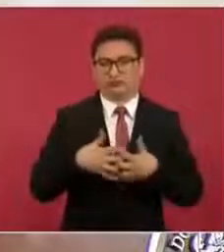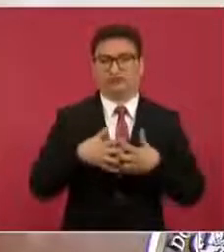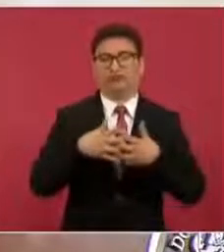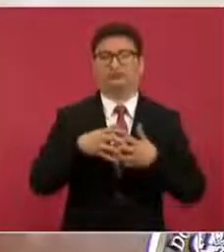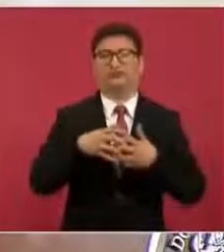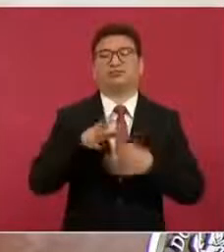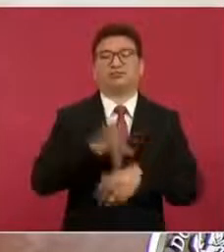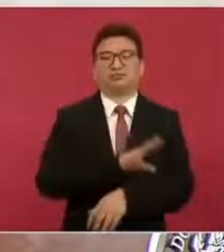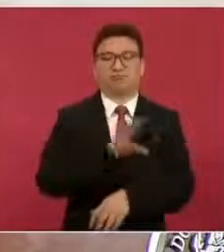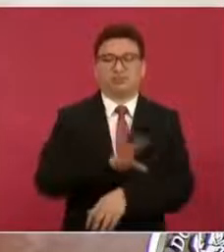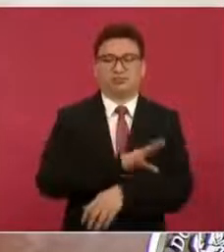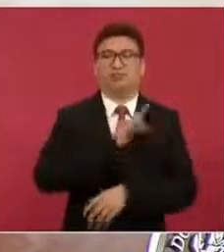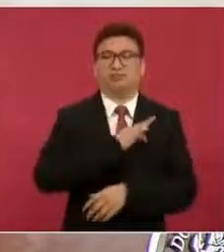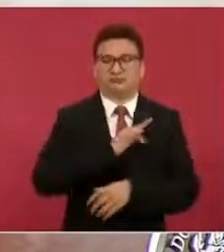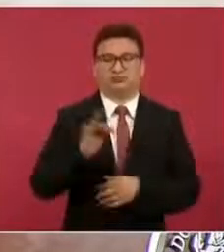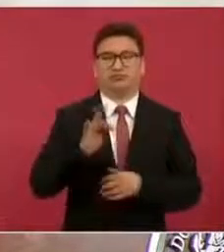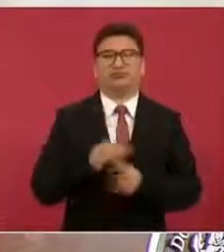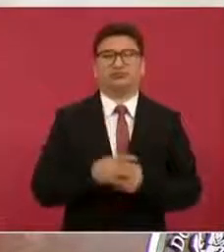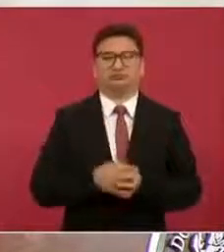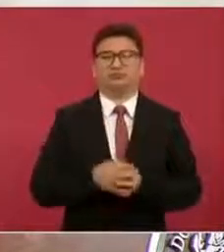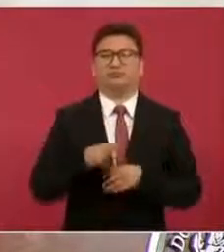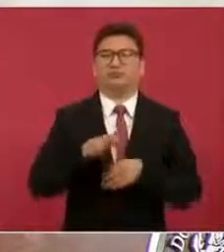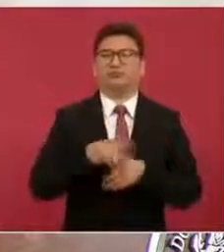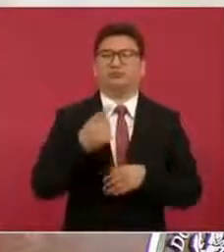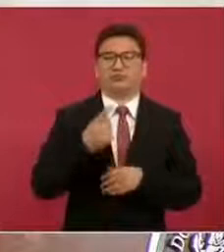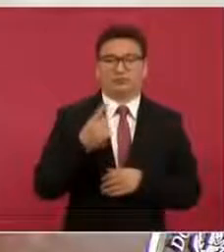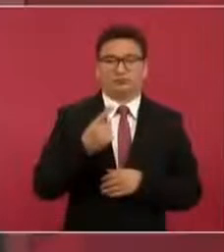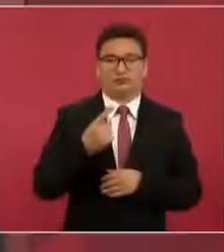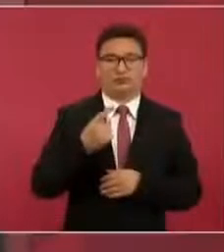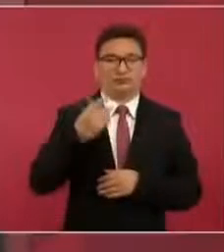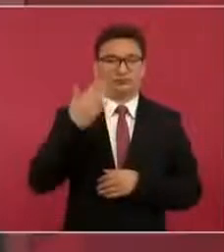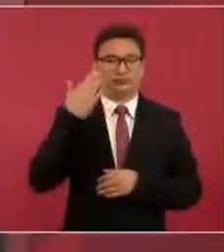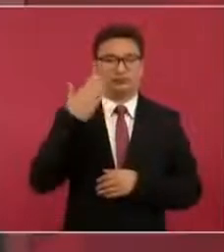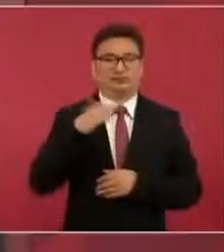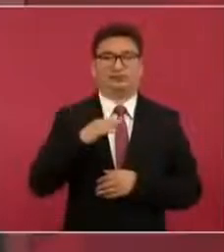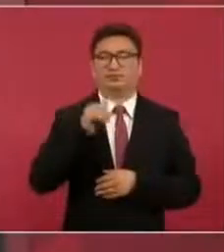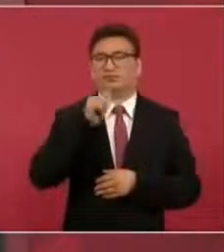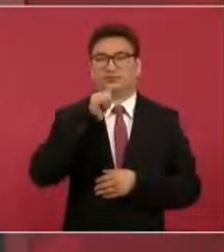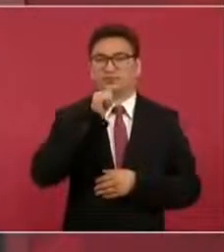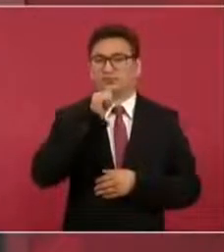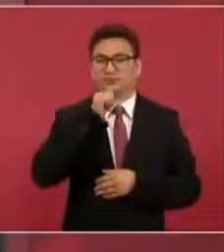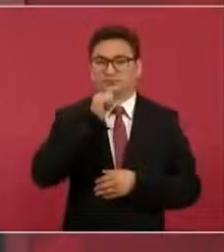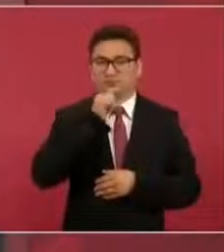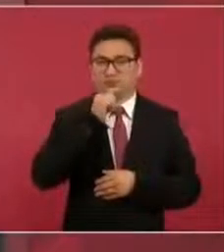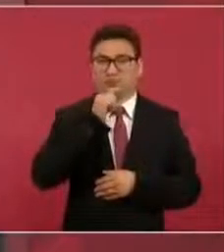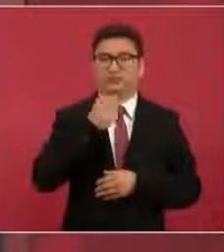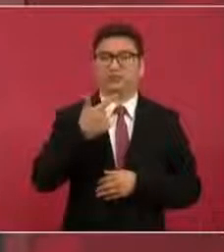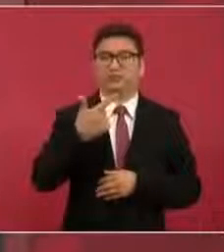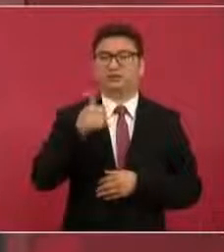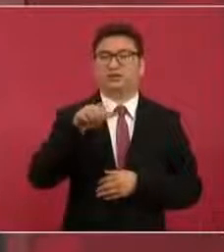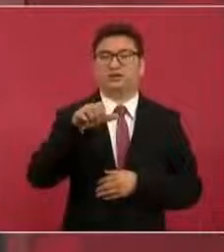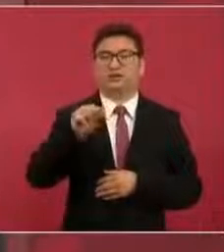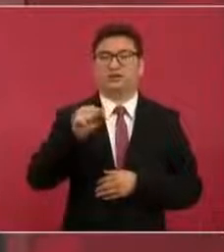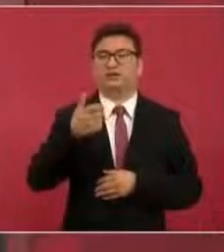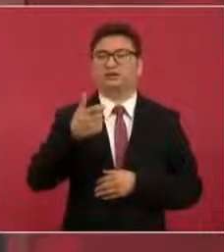energía eléctrica, porque afortunadamente todavía no está impactado el precio del gas